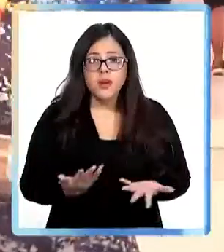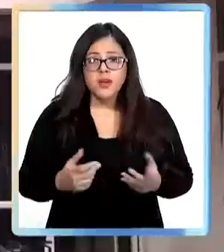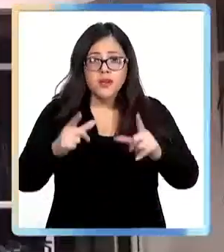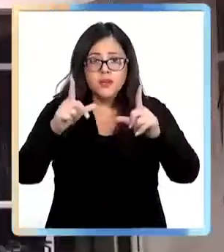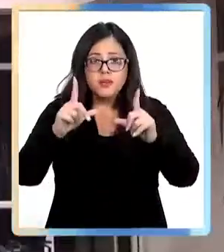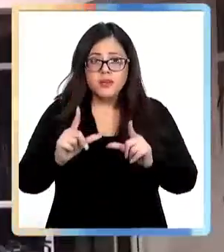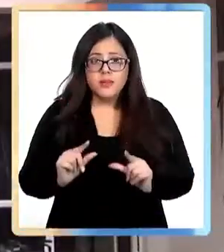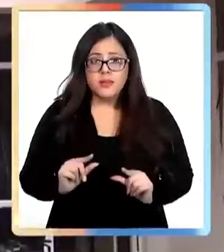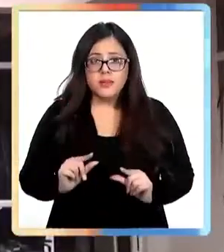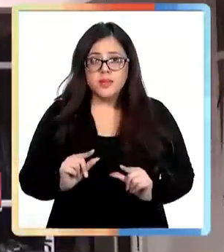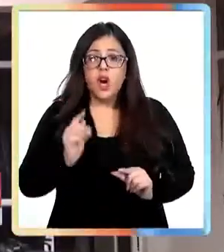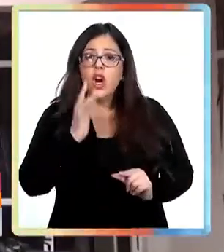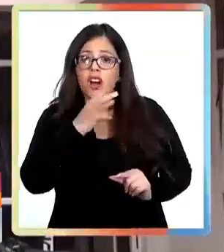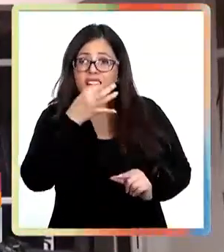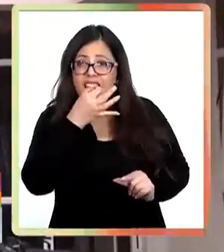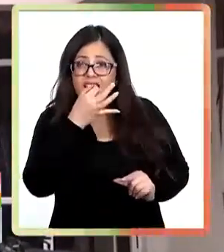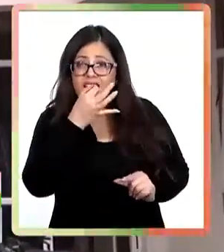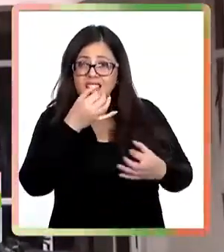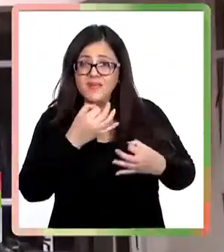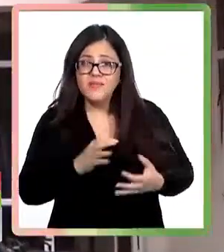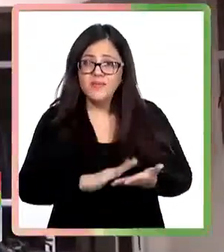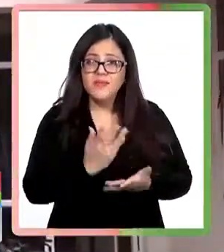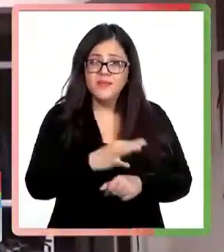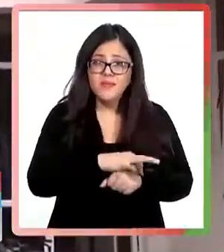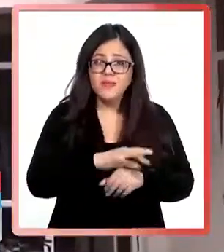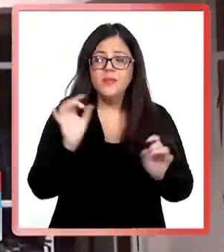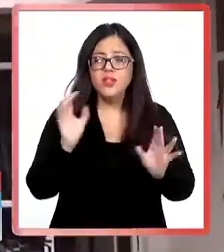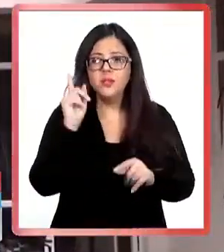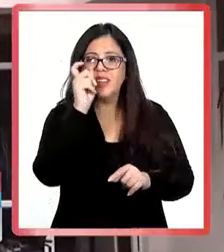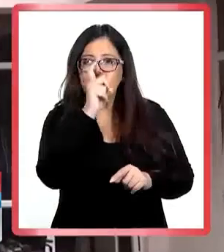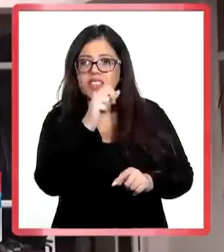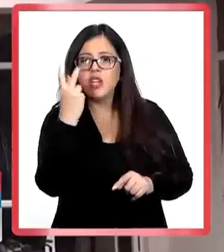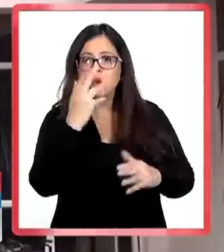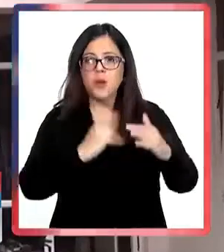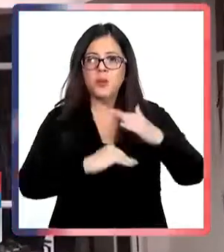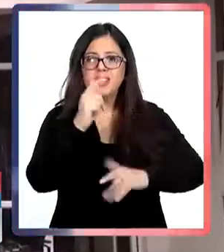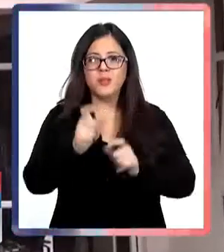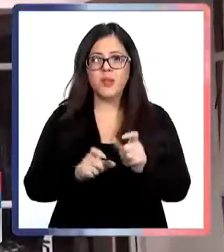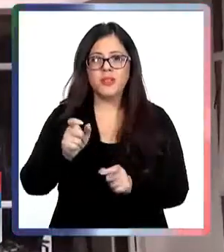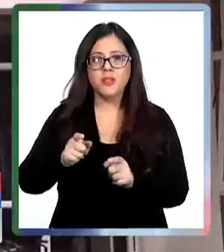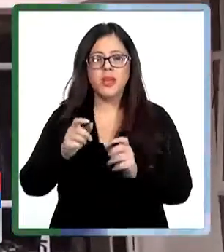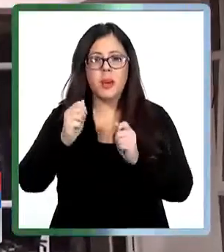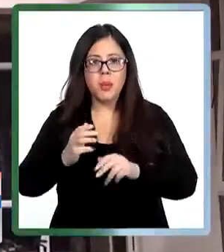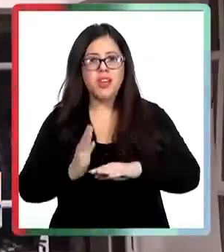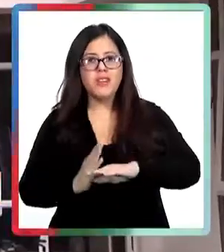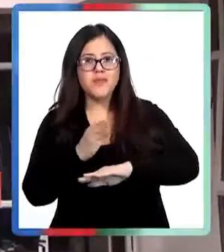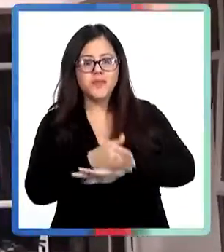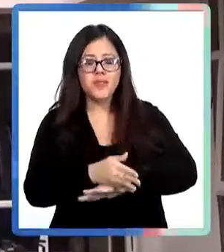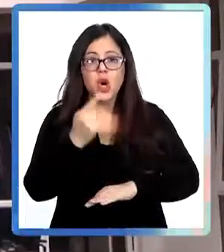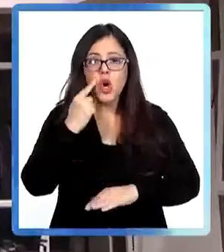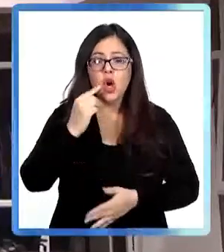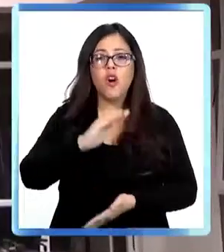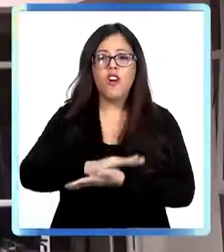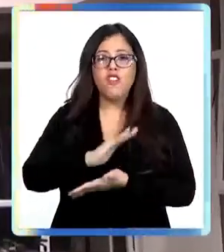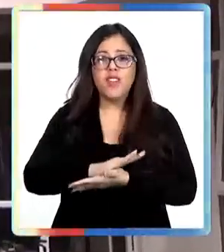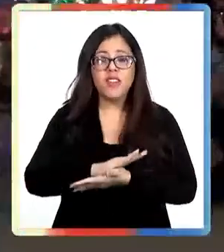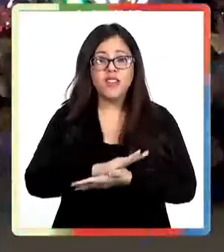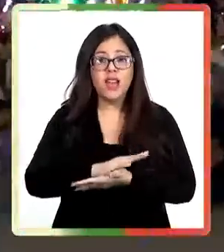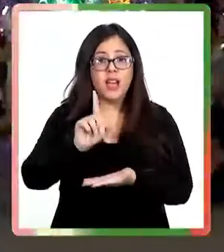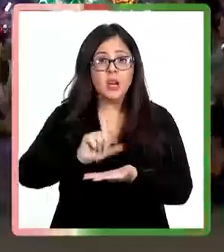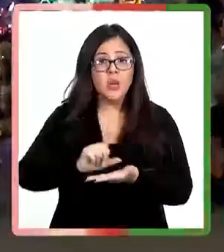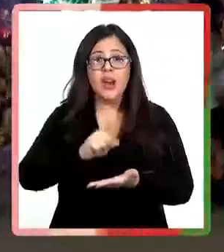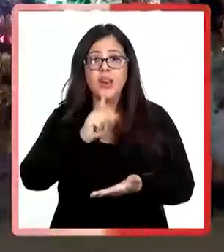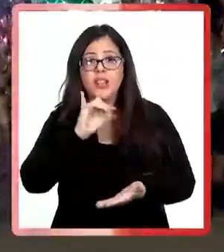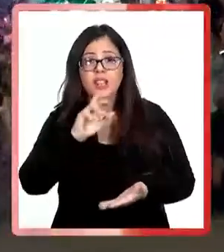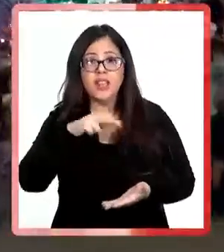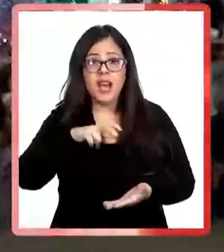de bajo impacto sanitario, se va a ver muy difícil el tema de los aforos. Y nosotros entendemos que en La Tirana, que es un pueblo que